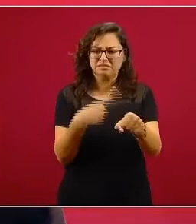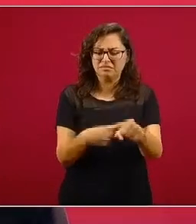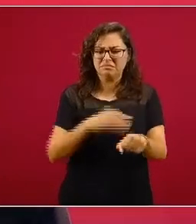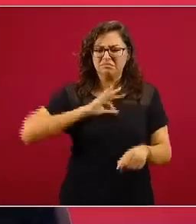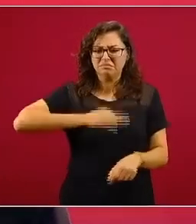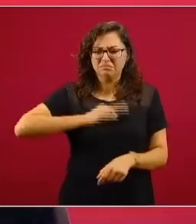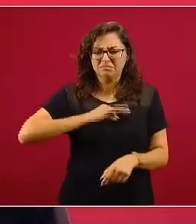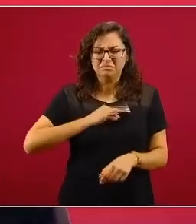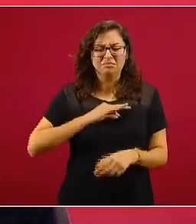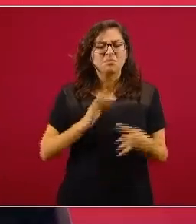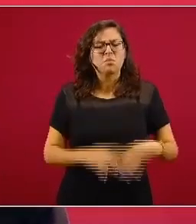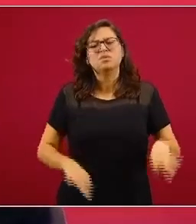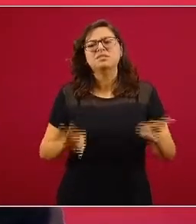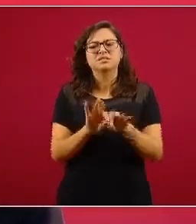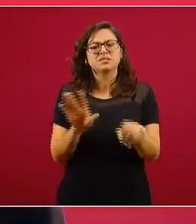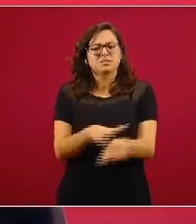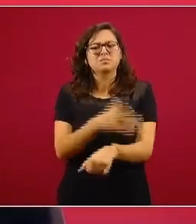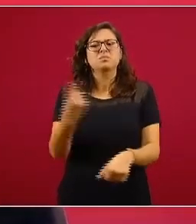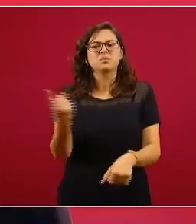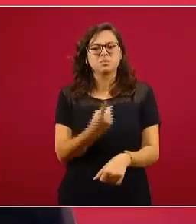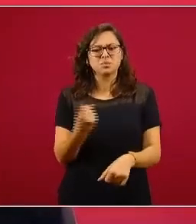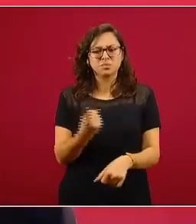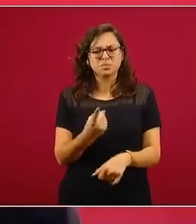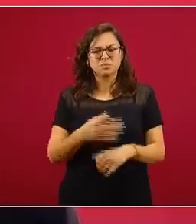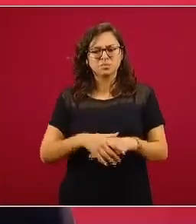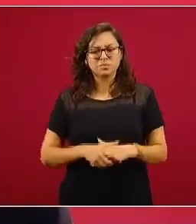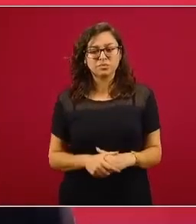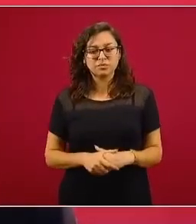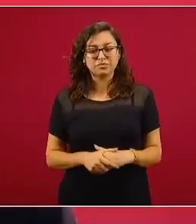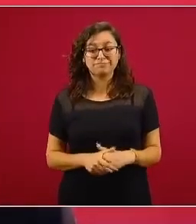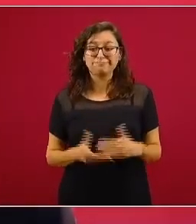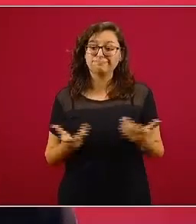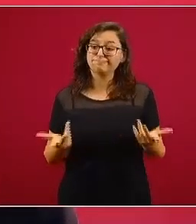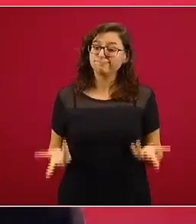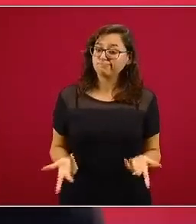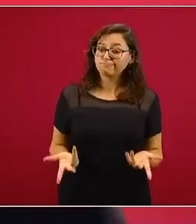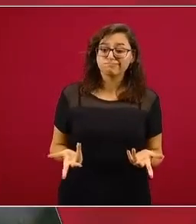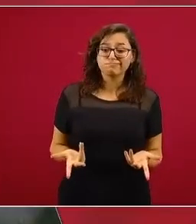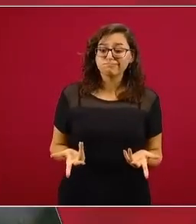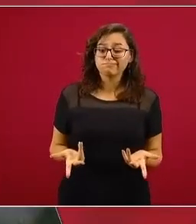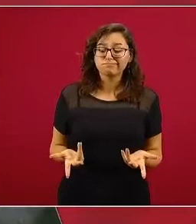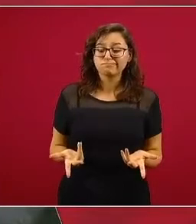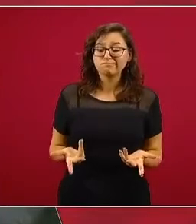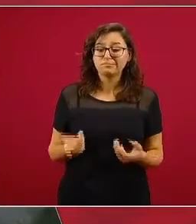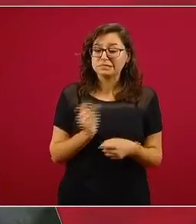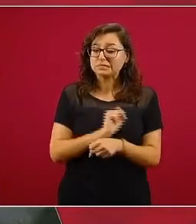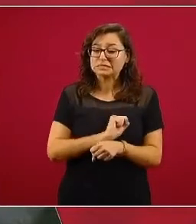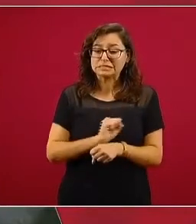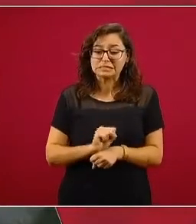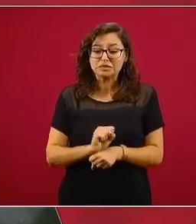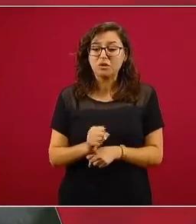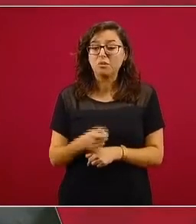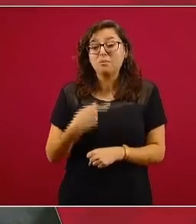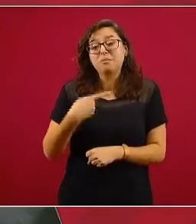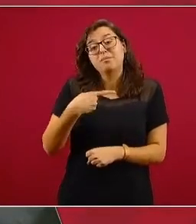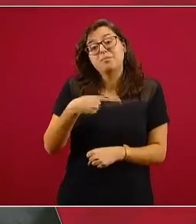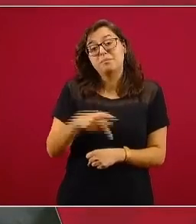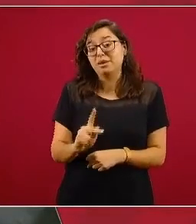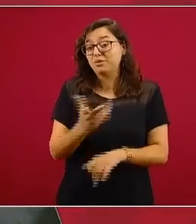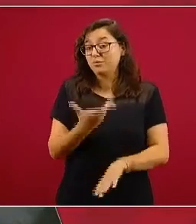infecciosa? Por la sencilla razón, pero muy importante razón, de que esa